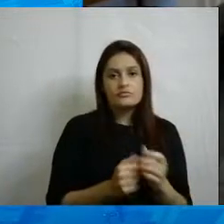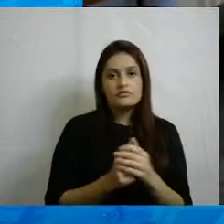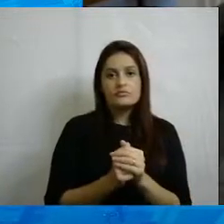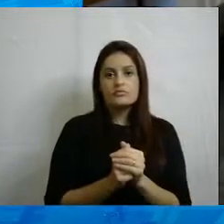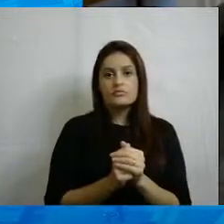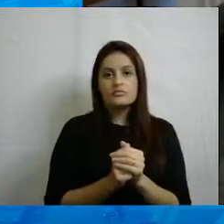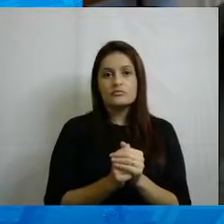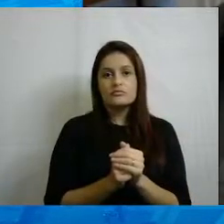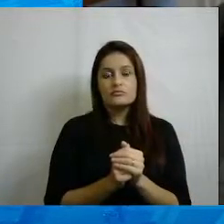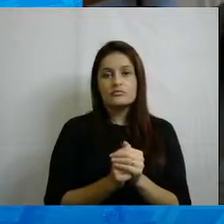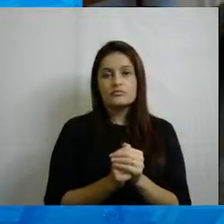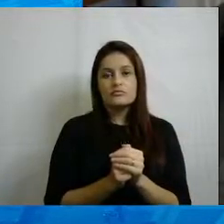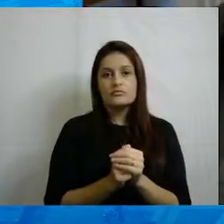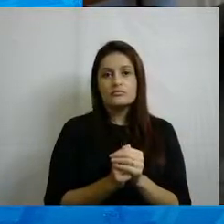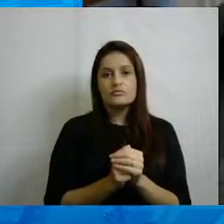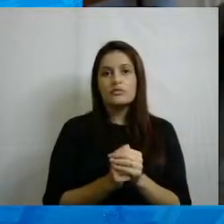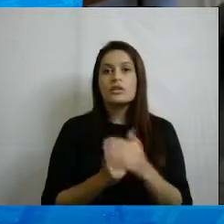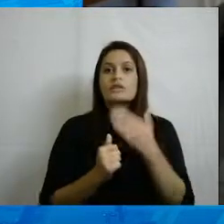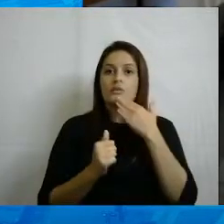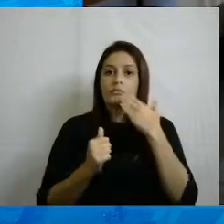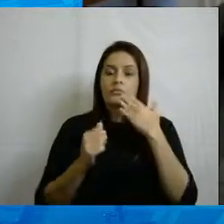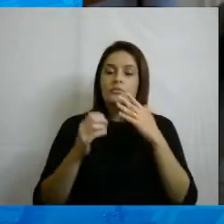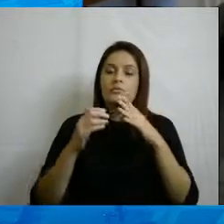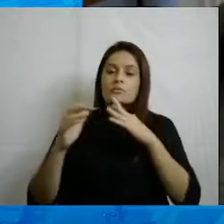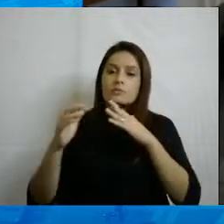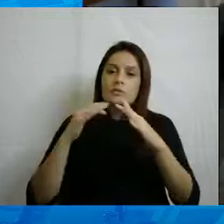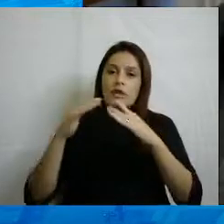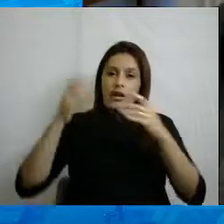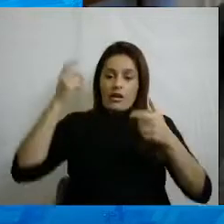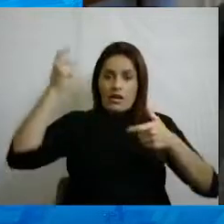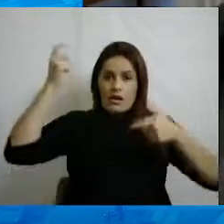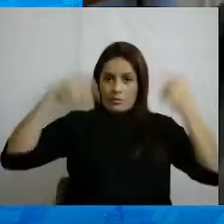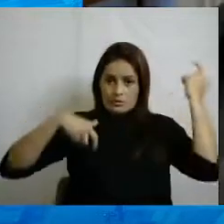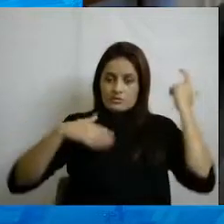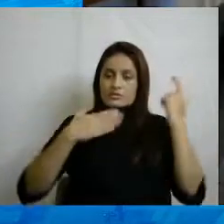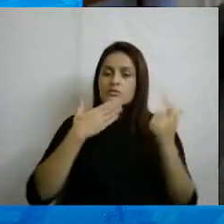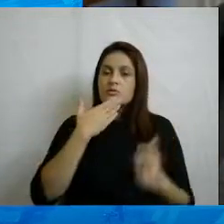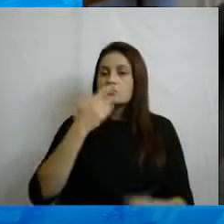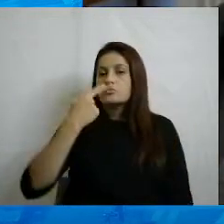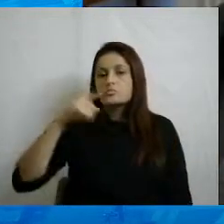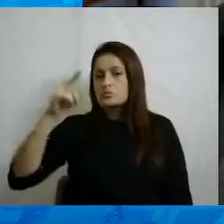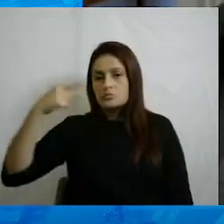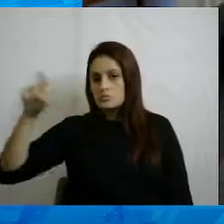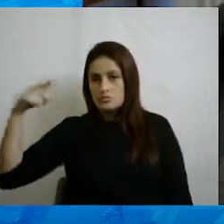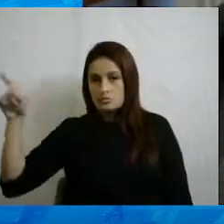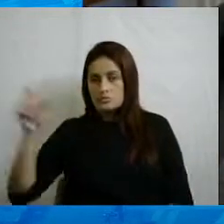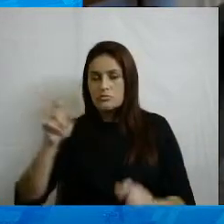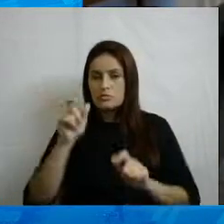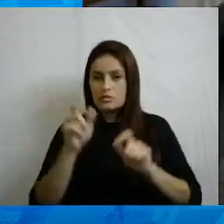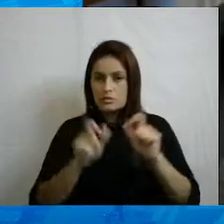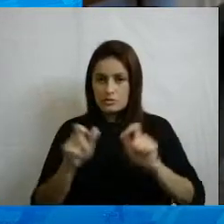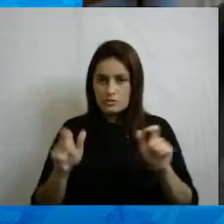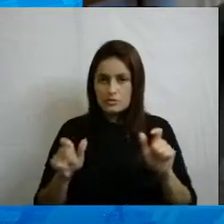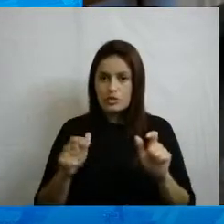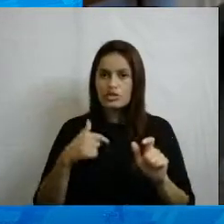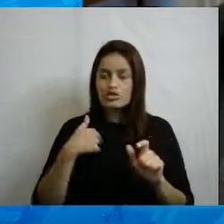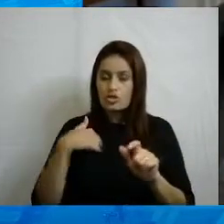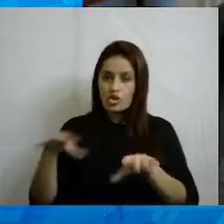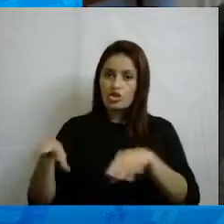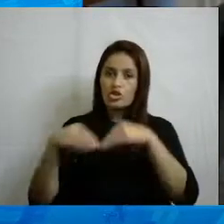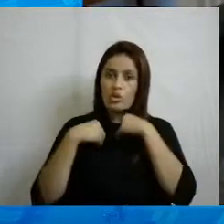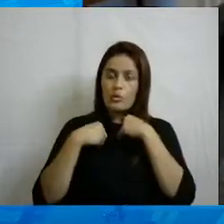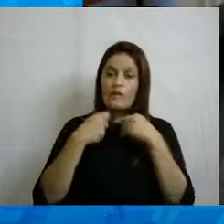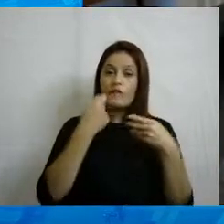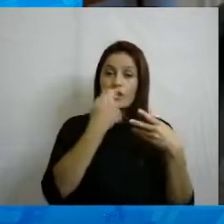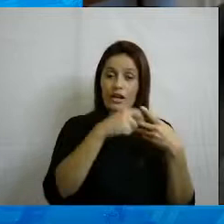también ocuparlo. Está el mercado campesino, ¿cierto? Y otras personas. Entonces, yo voy a revisar